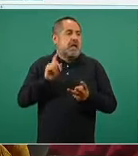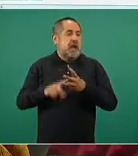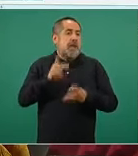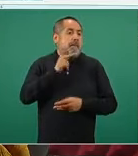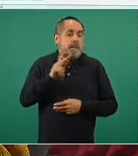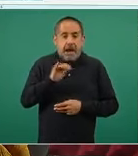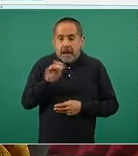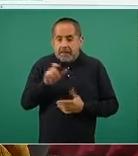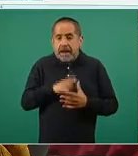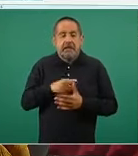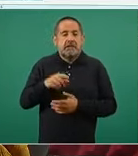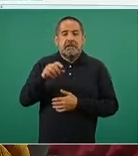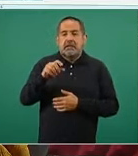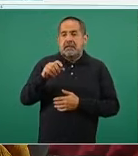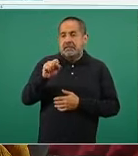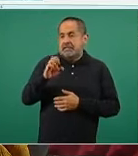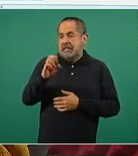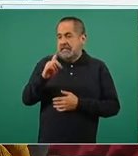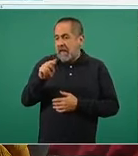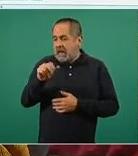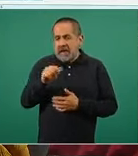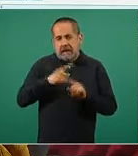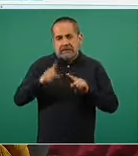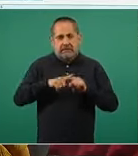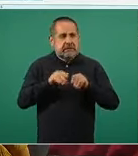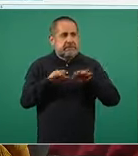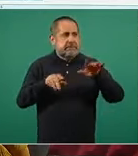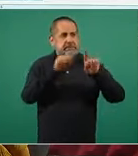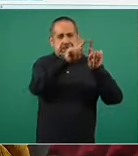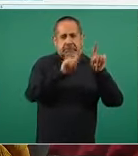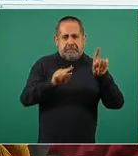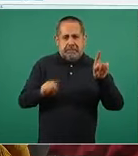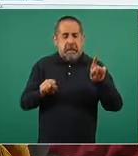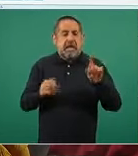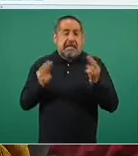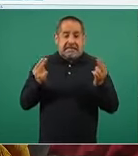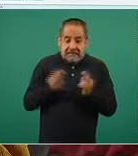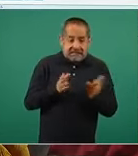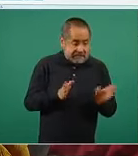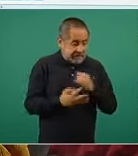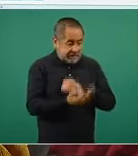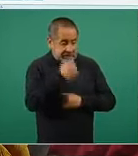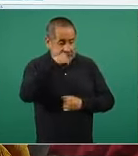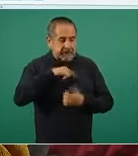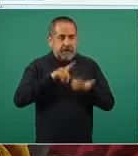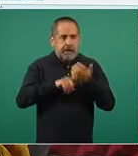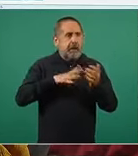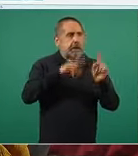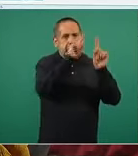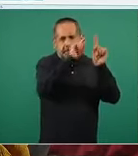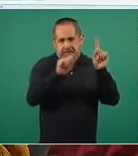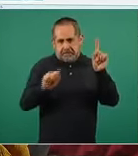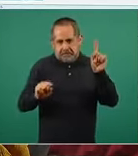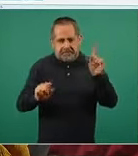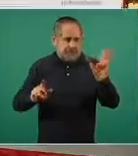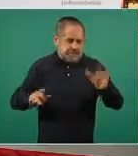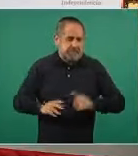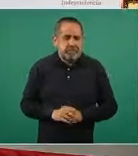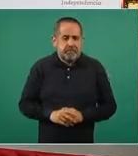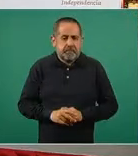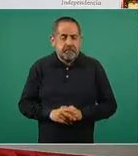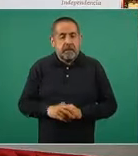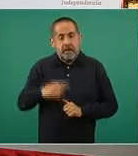Pemex, Sedena, Semar, en los cuales se encuentra distribuida la población que requiere ventilación mecánica. Y es claramente observable,